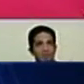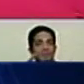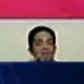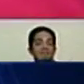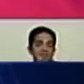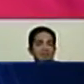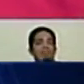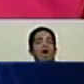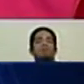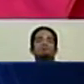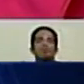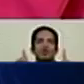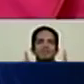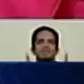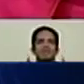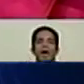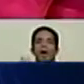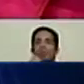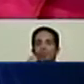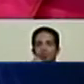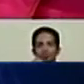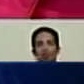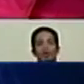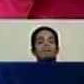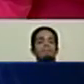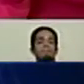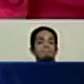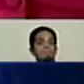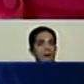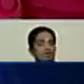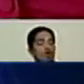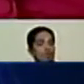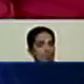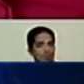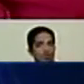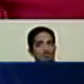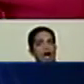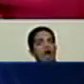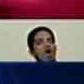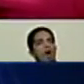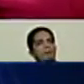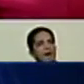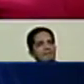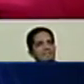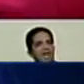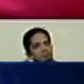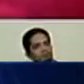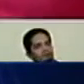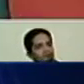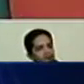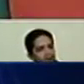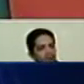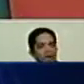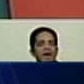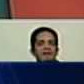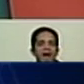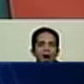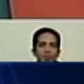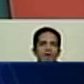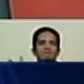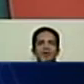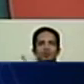autorizan abusivamente a que estos barcos de la ExxonMobil hagan exploración sísmica en territorio